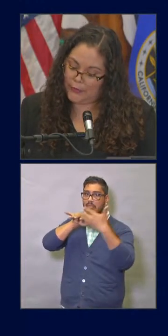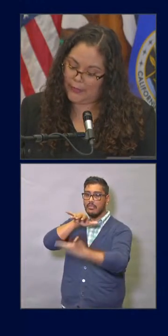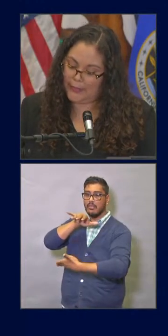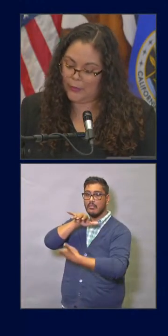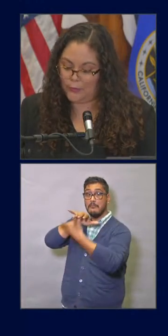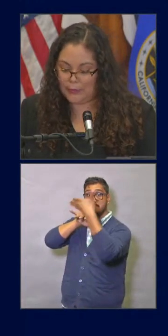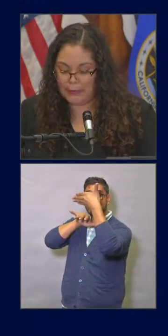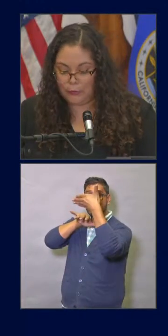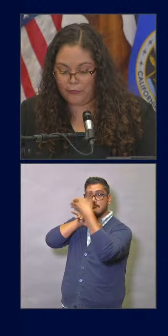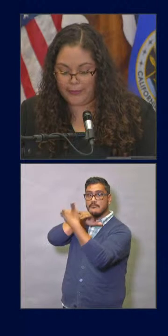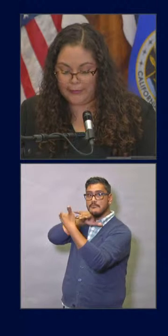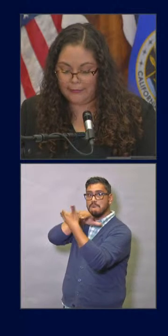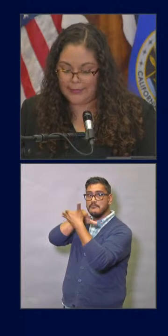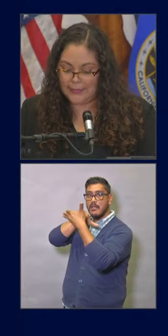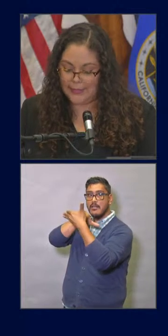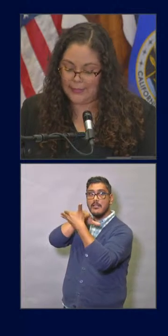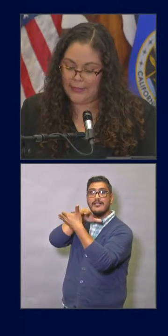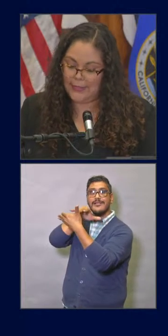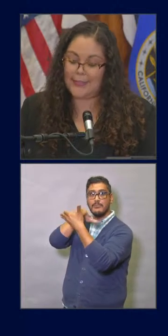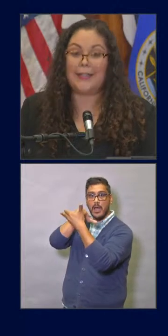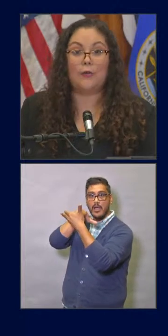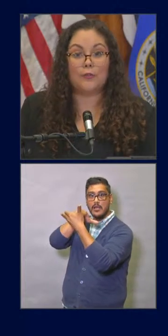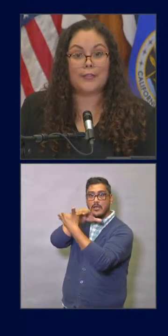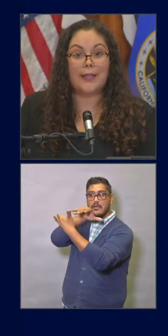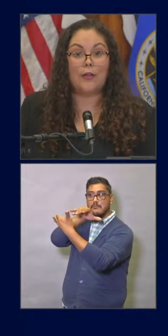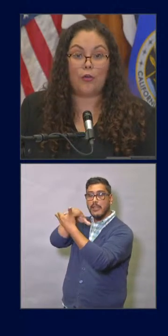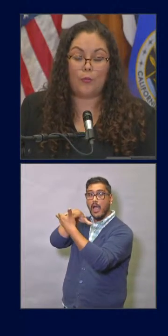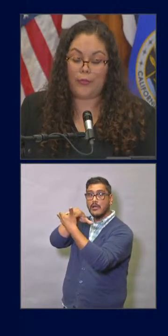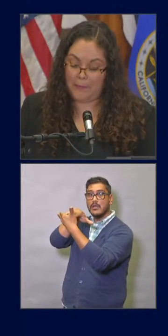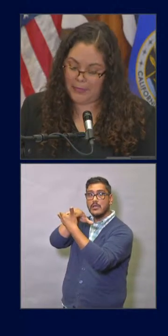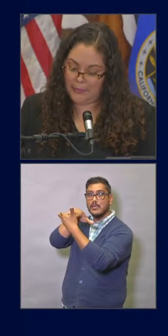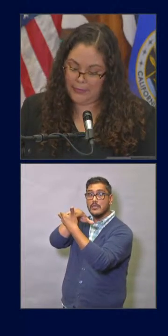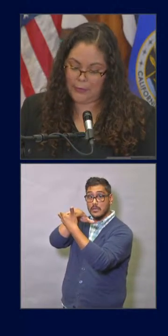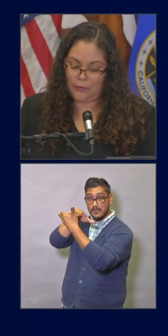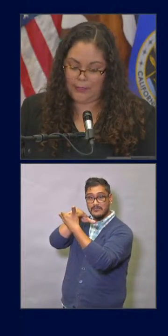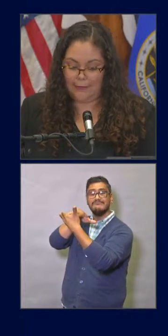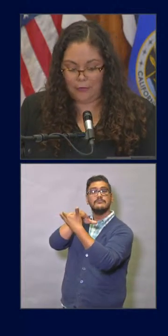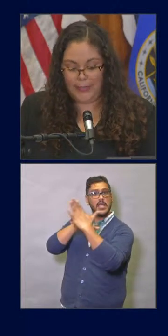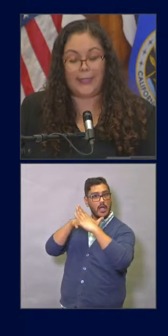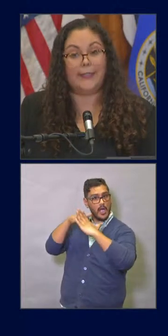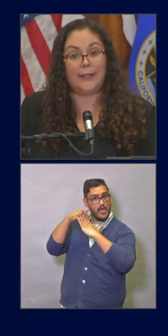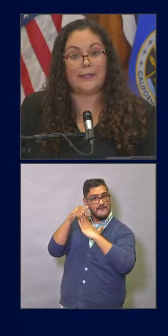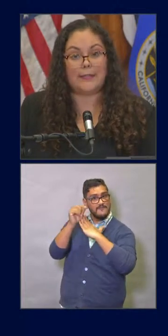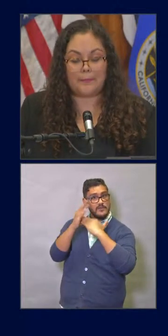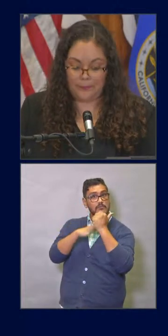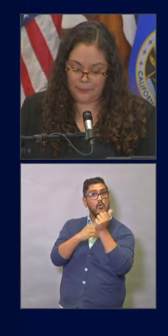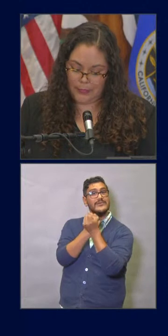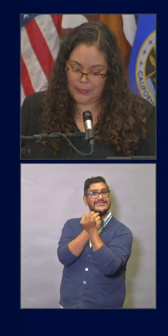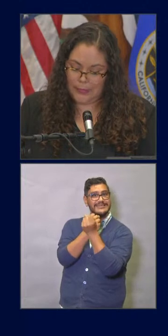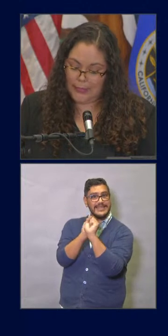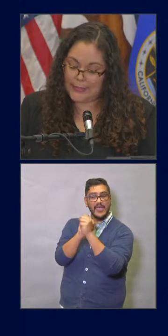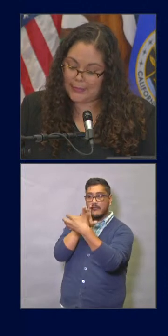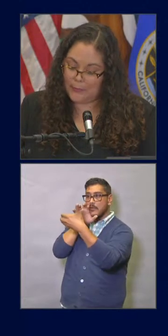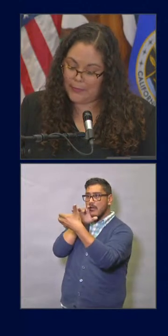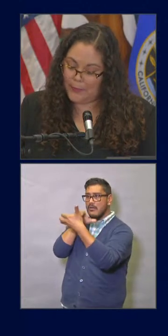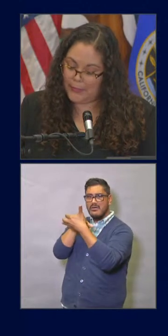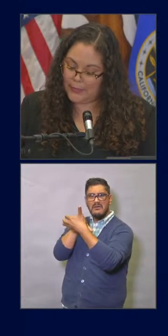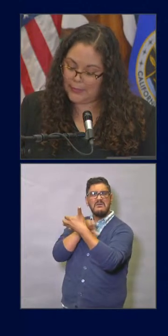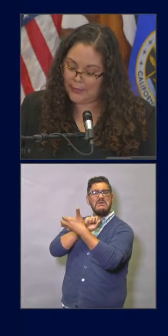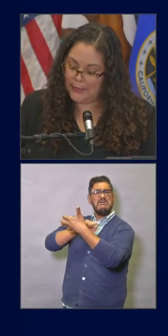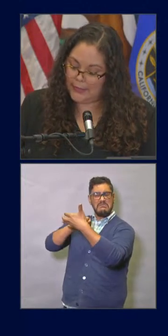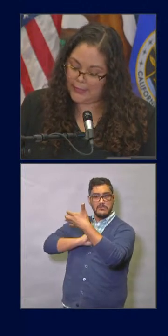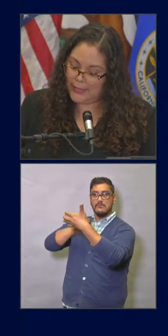cada persona que usa una cubierta facial que se ajusta cómodamente sobre la boca y la nariz. La